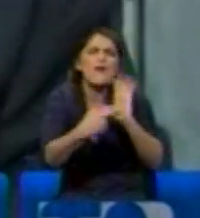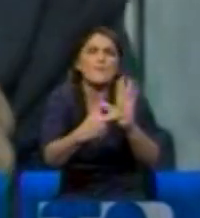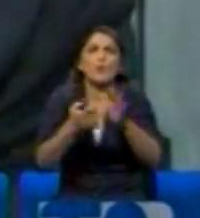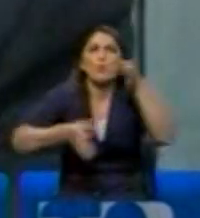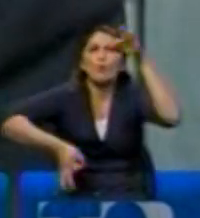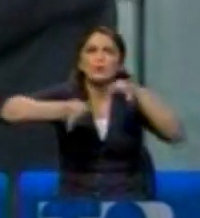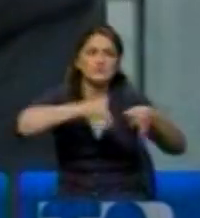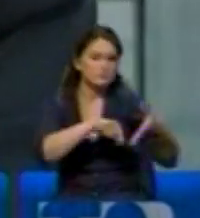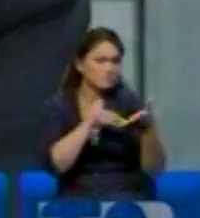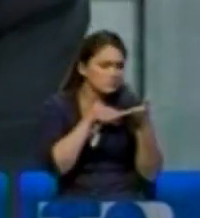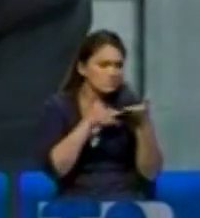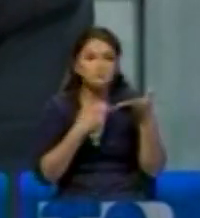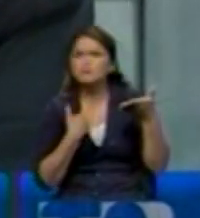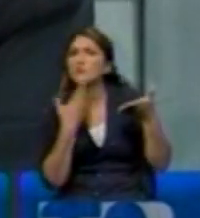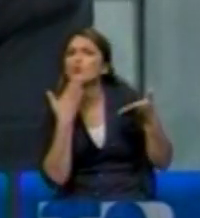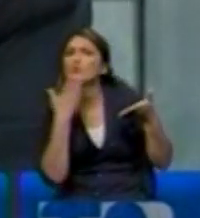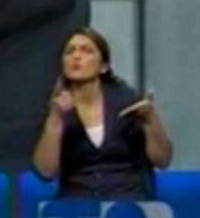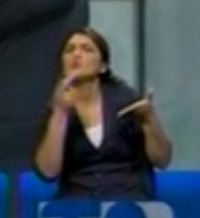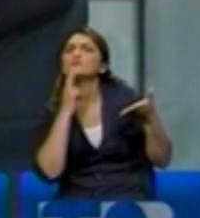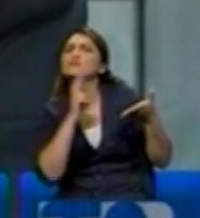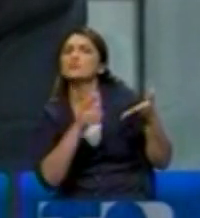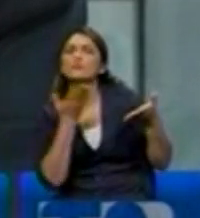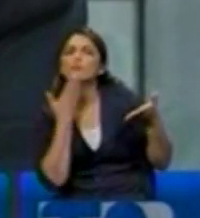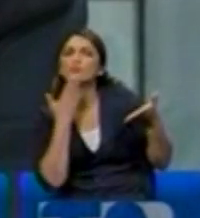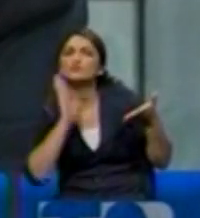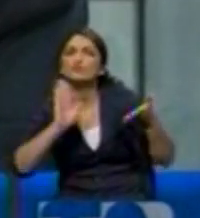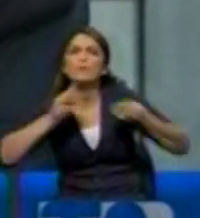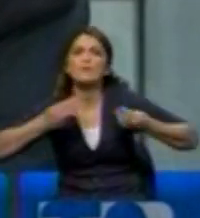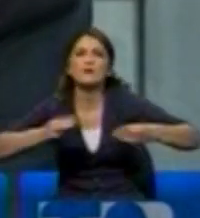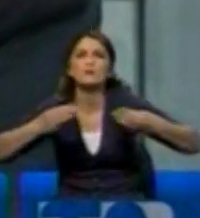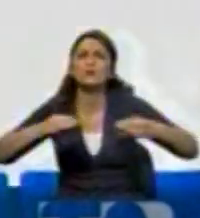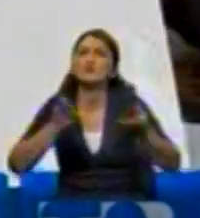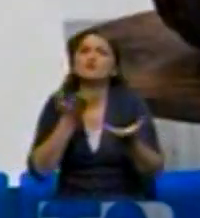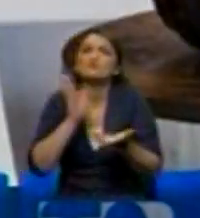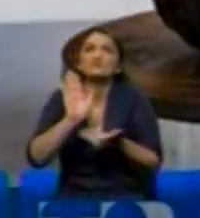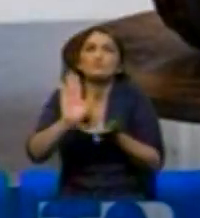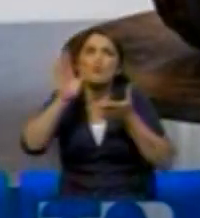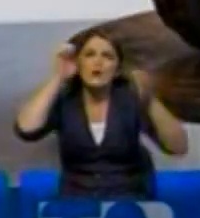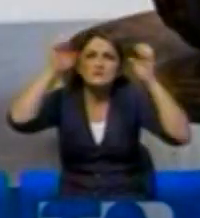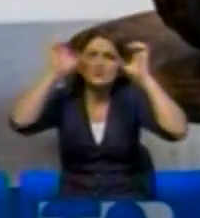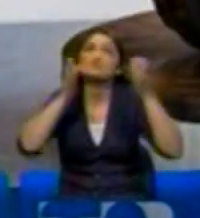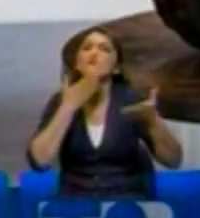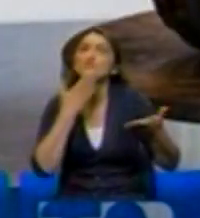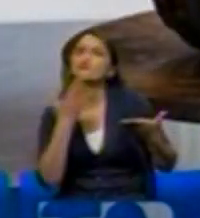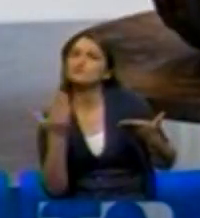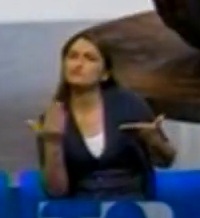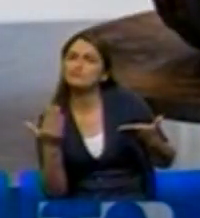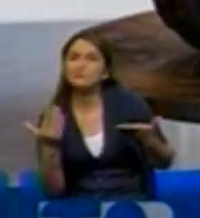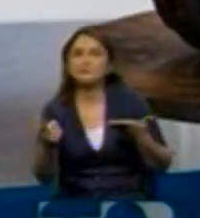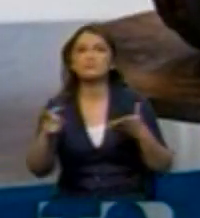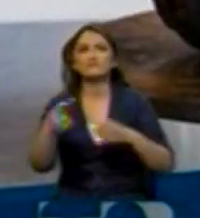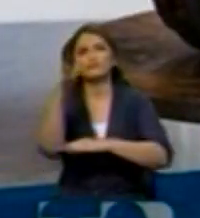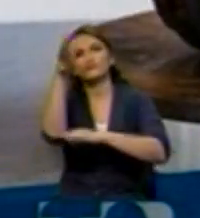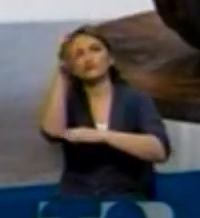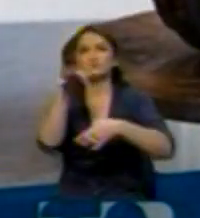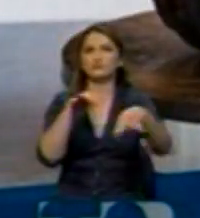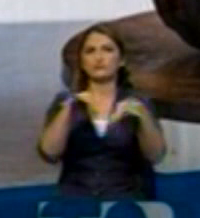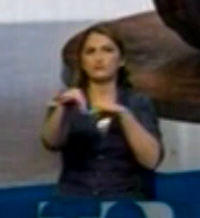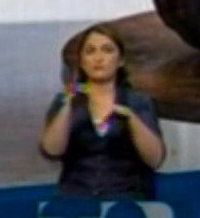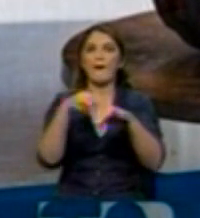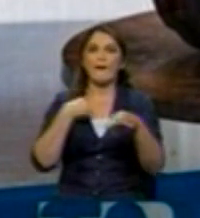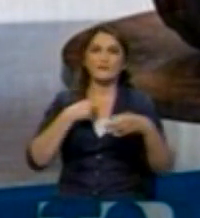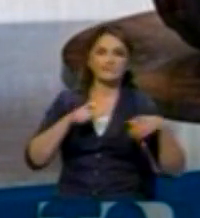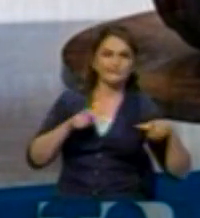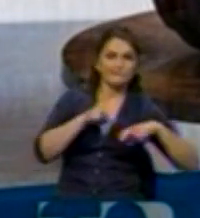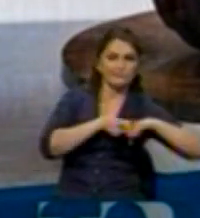simplemente nos referimos a la metodología establecida por el Consejo de la Judicatura. Las examinaciones orales serán el sábado 7 y domingo 8 de septiembre a